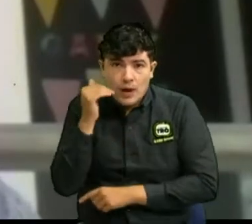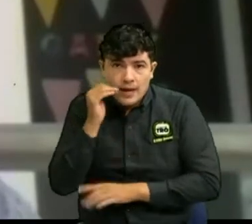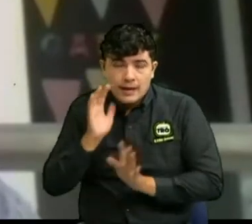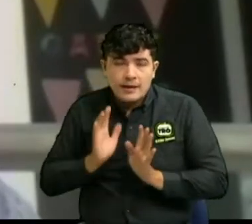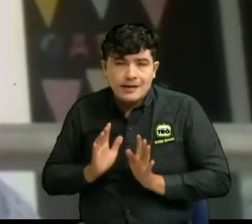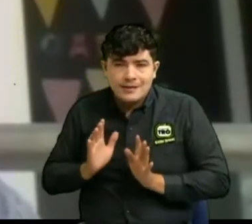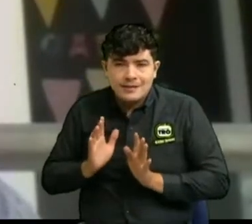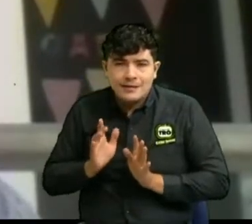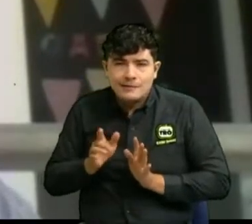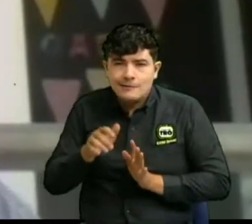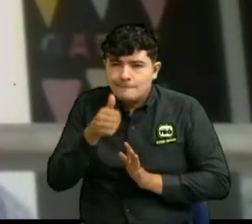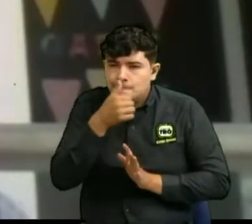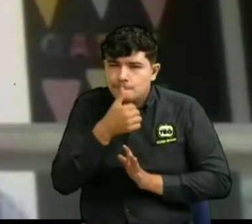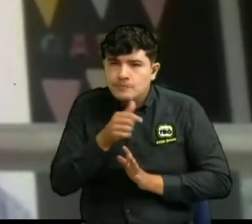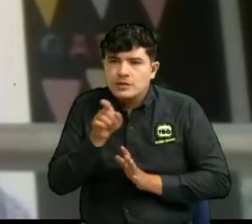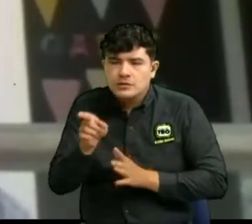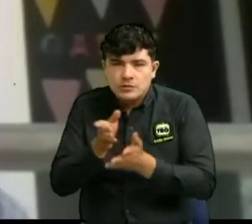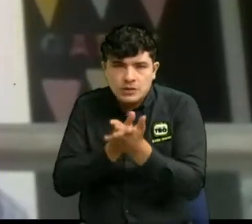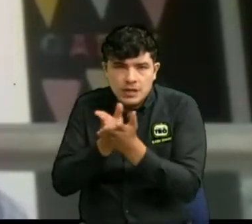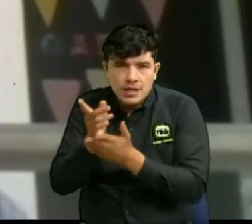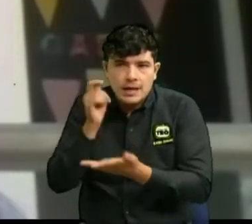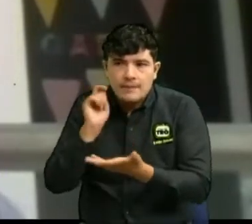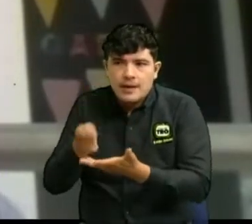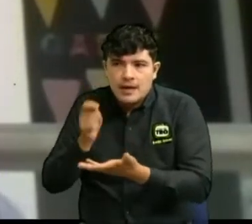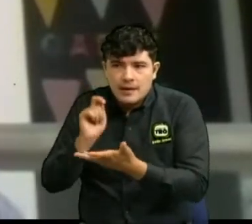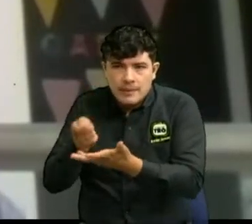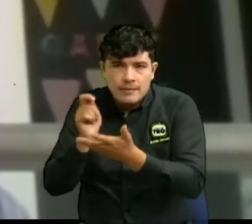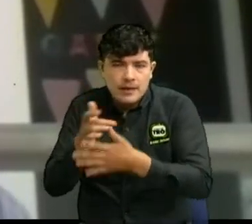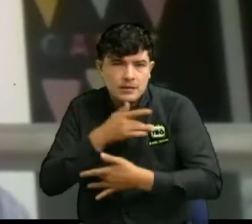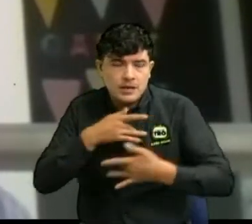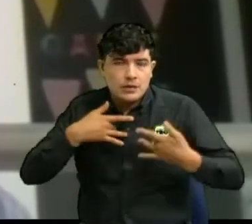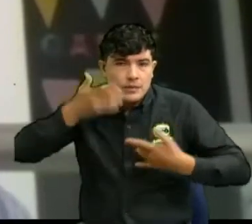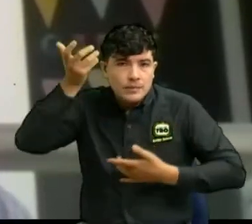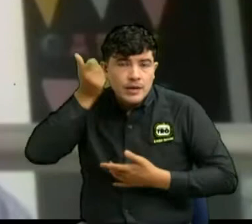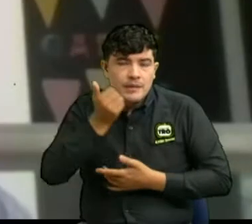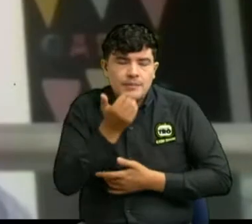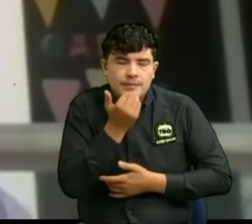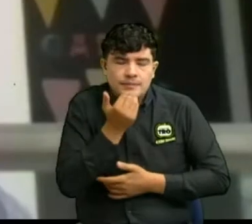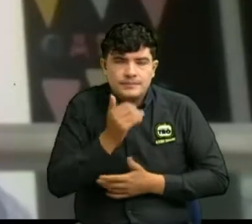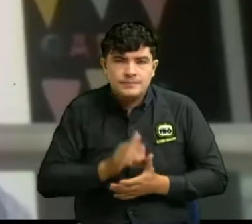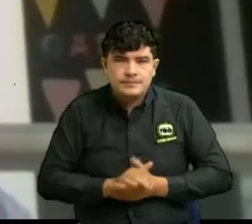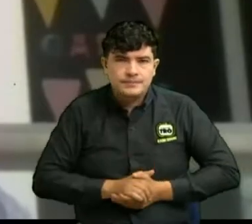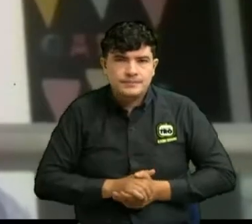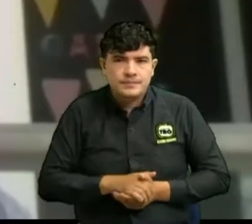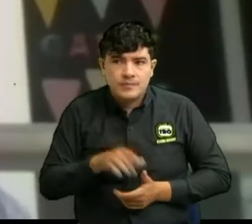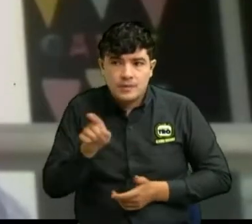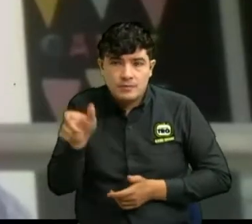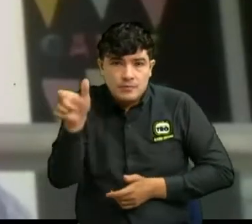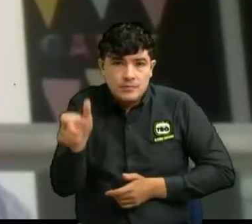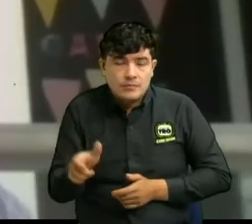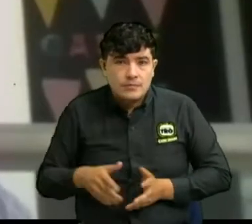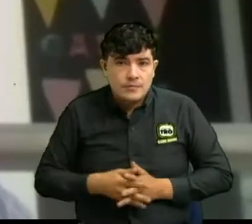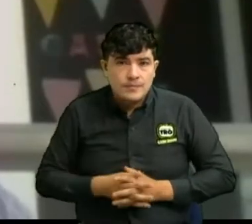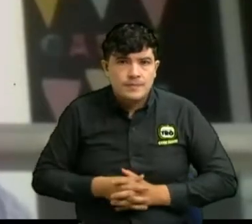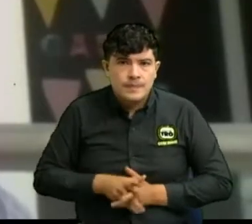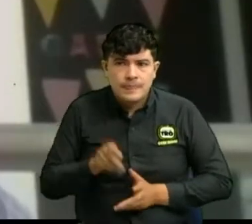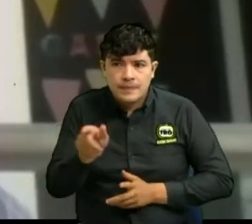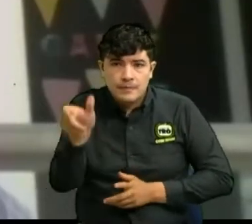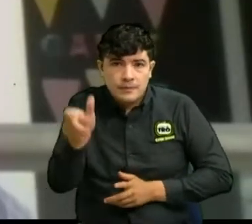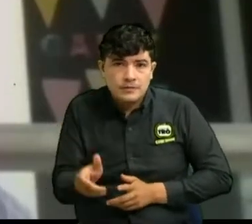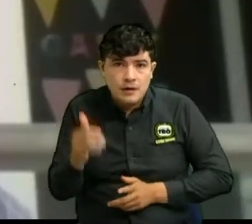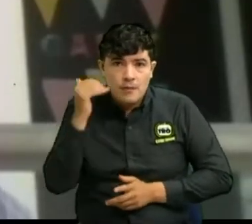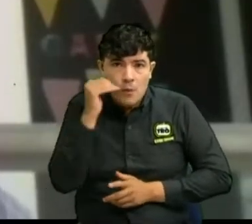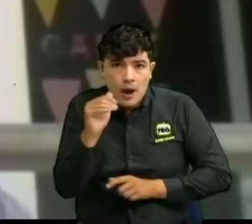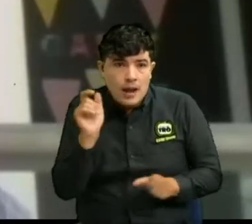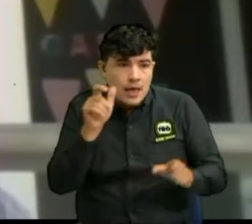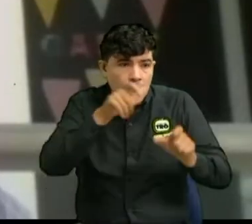lo más prudente es que siga cotizando a salud y a pensión. Por ejemplo, en este caso se podría afiliar ella al